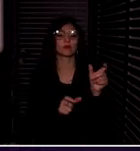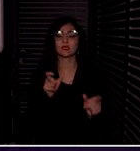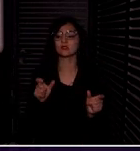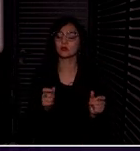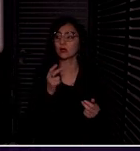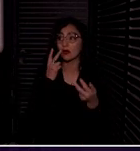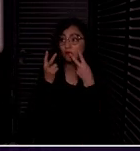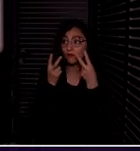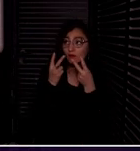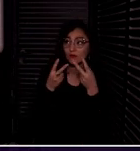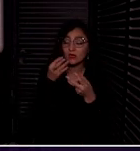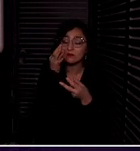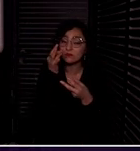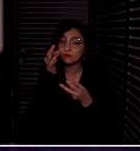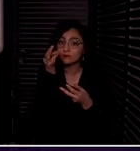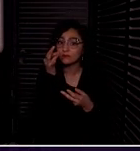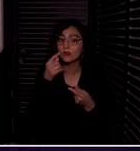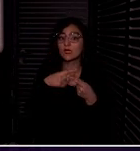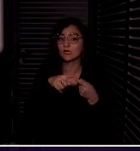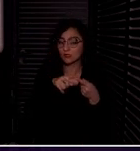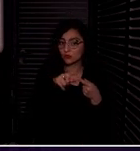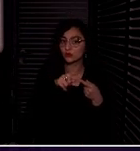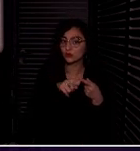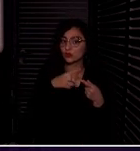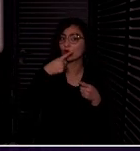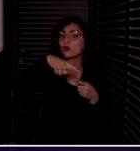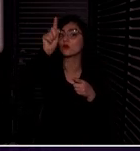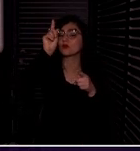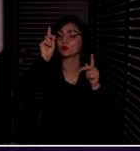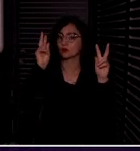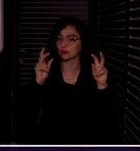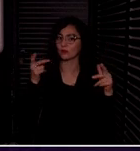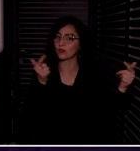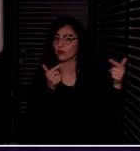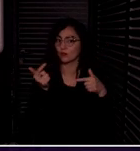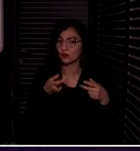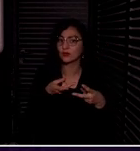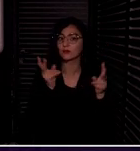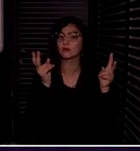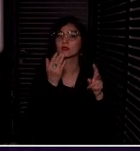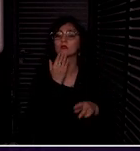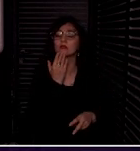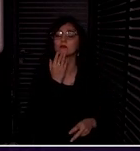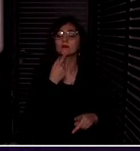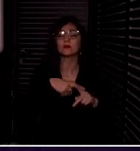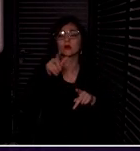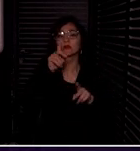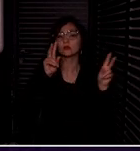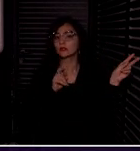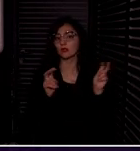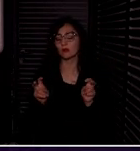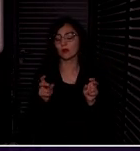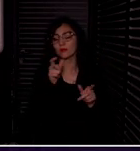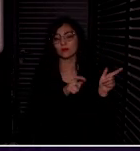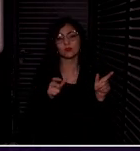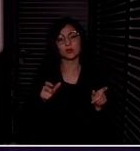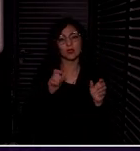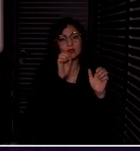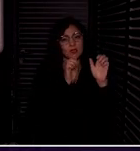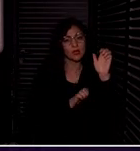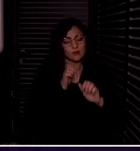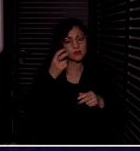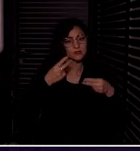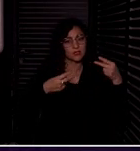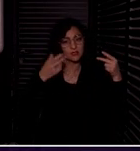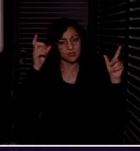usuarios, lo cual implicaría otro tipo de política pública y otra concepción de los operadores de televisión más allá de un tema